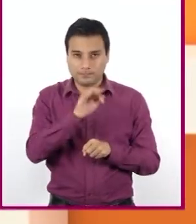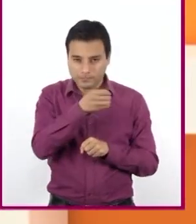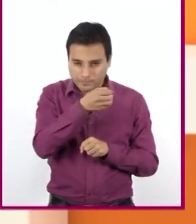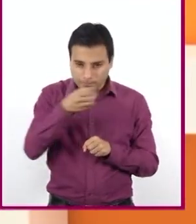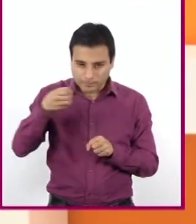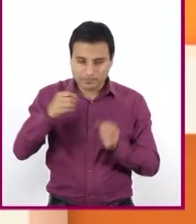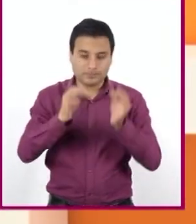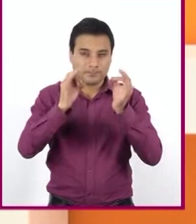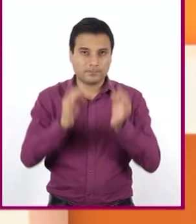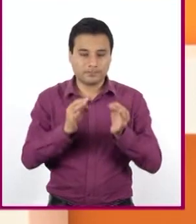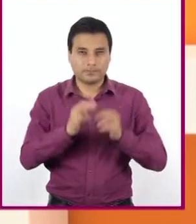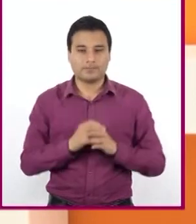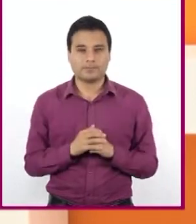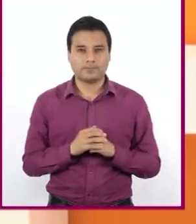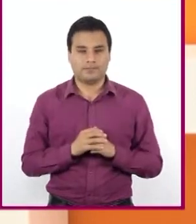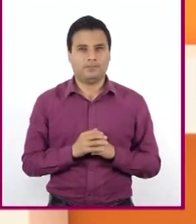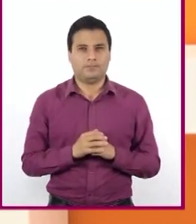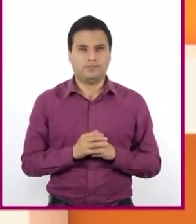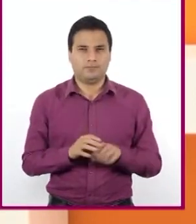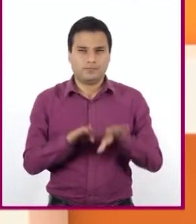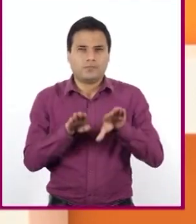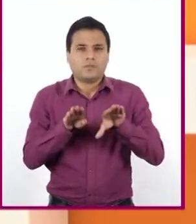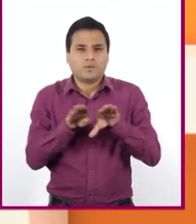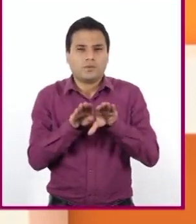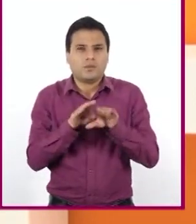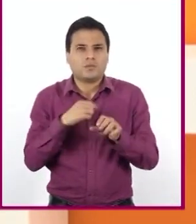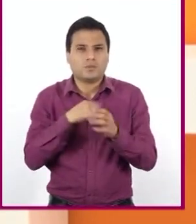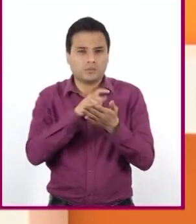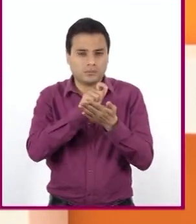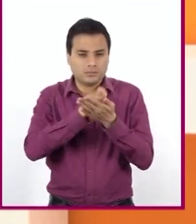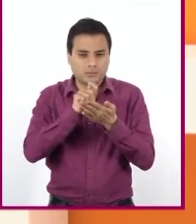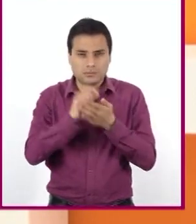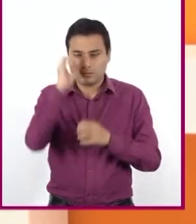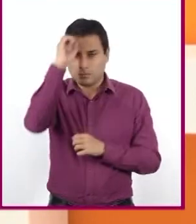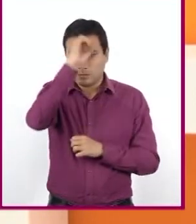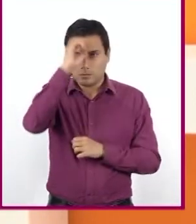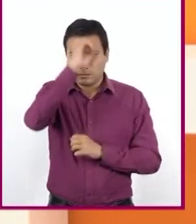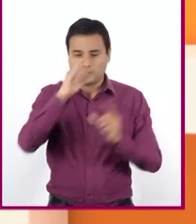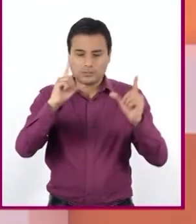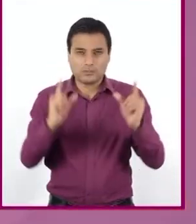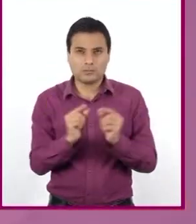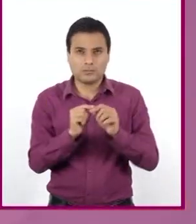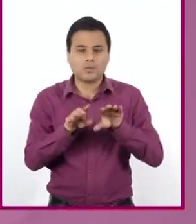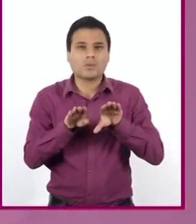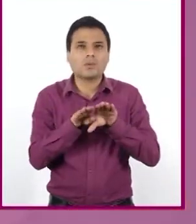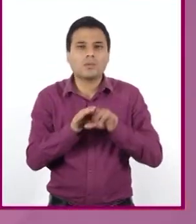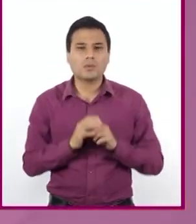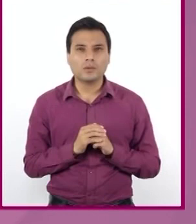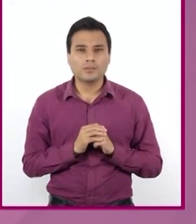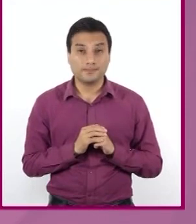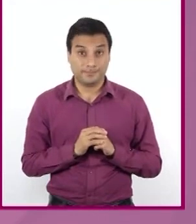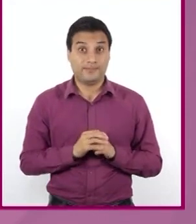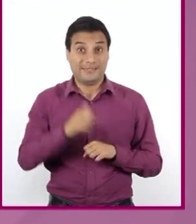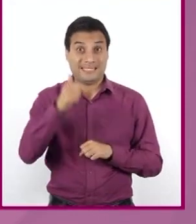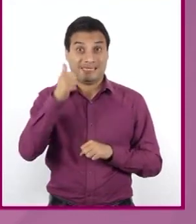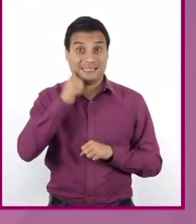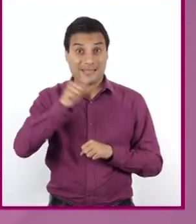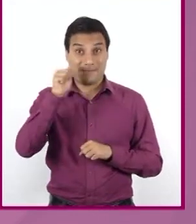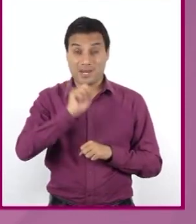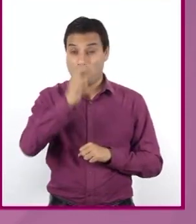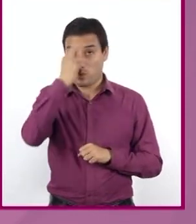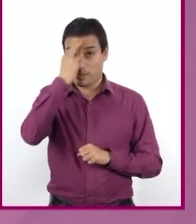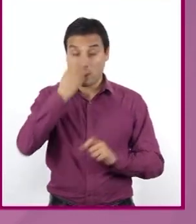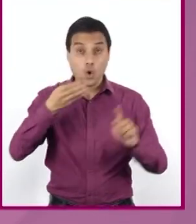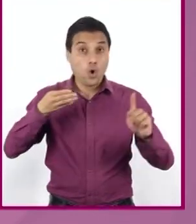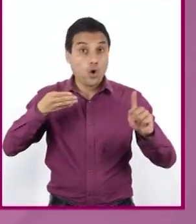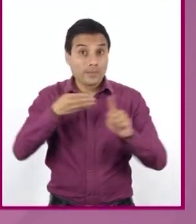¿Qué deberían tomar en cuenta para redactar la conclusión de su investigación? Siempre tener presente los objetivos